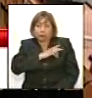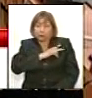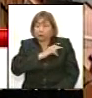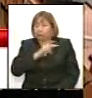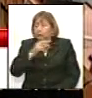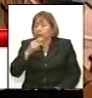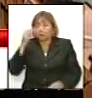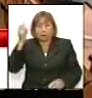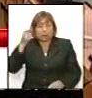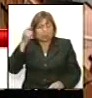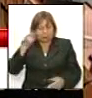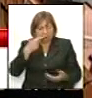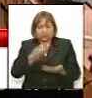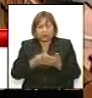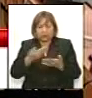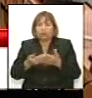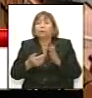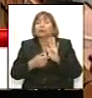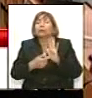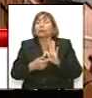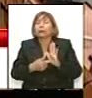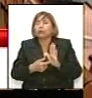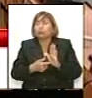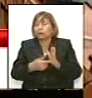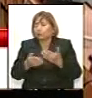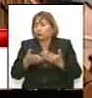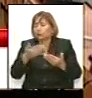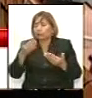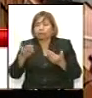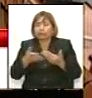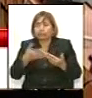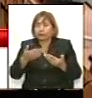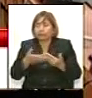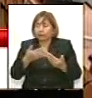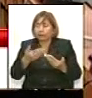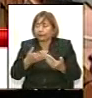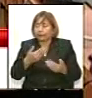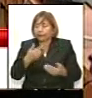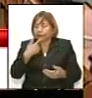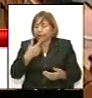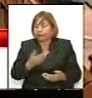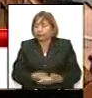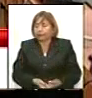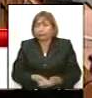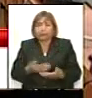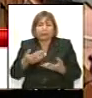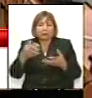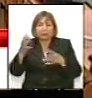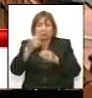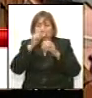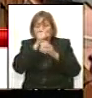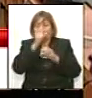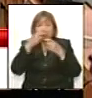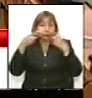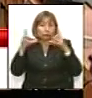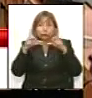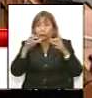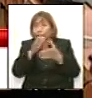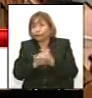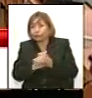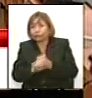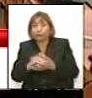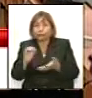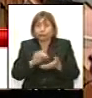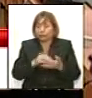o de LAPRA, también tendrá que demostrarlo. Porque fácilmente es, pues, tomar las cámaras, ¿no?, y buscar a sus aliados